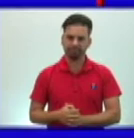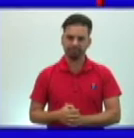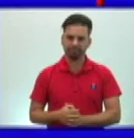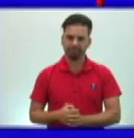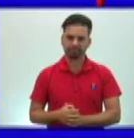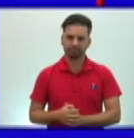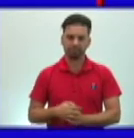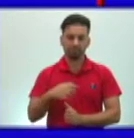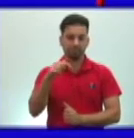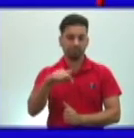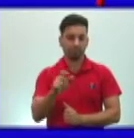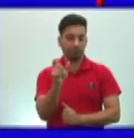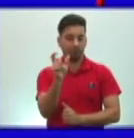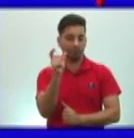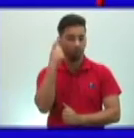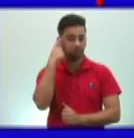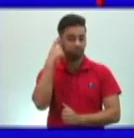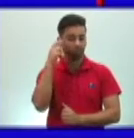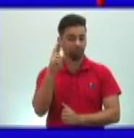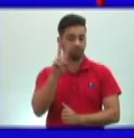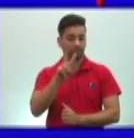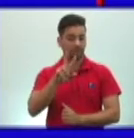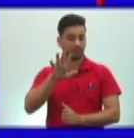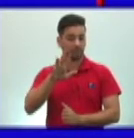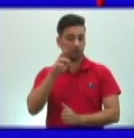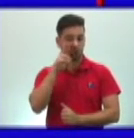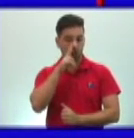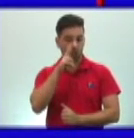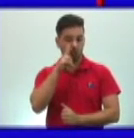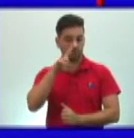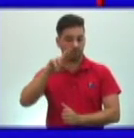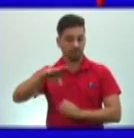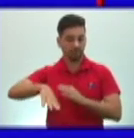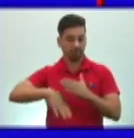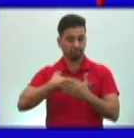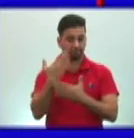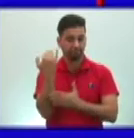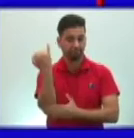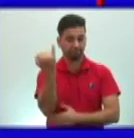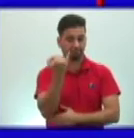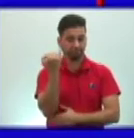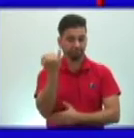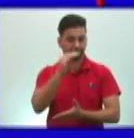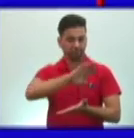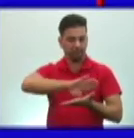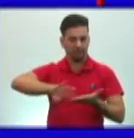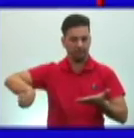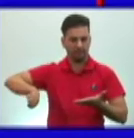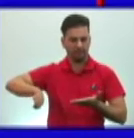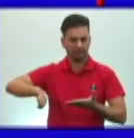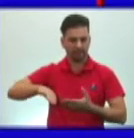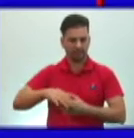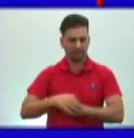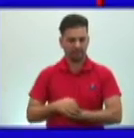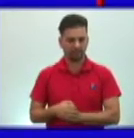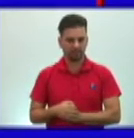conmemoramos el 25 de noviembre, el Día Internacional para la Eliminación de la Violencia,